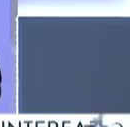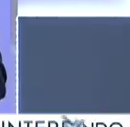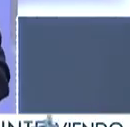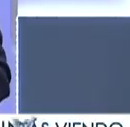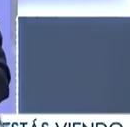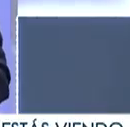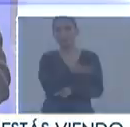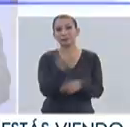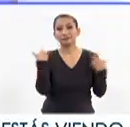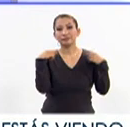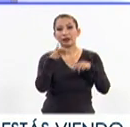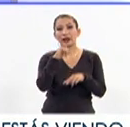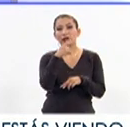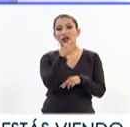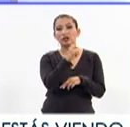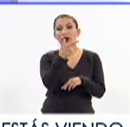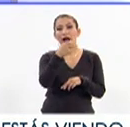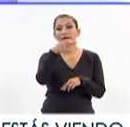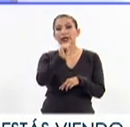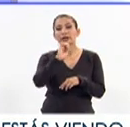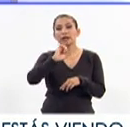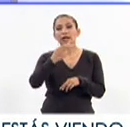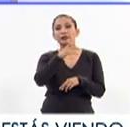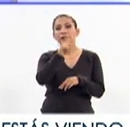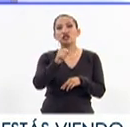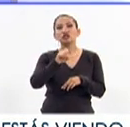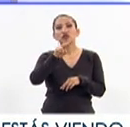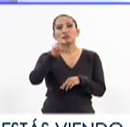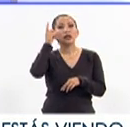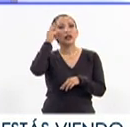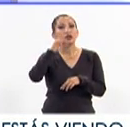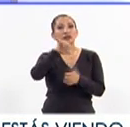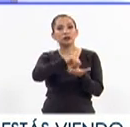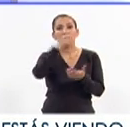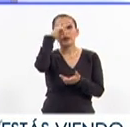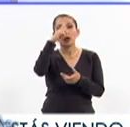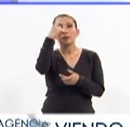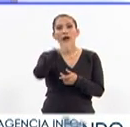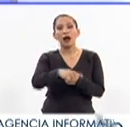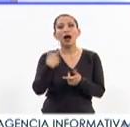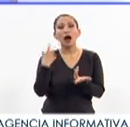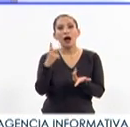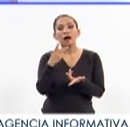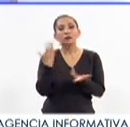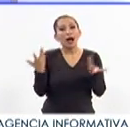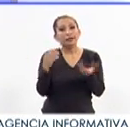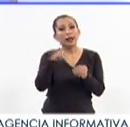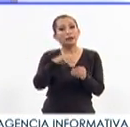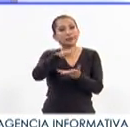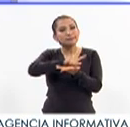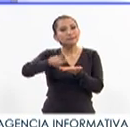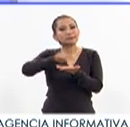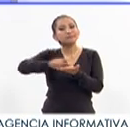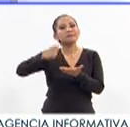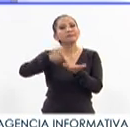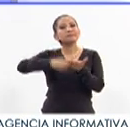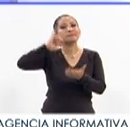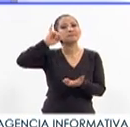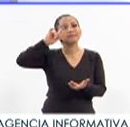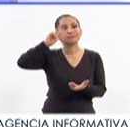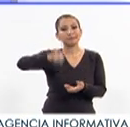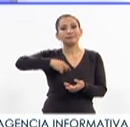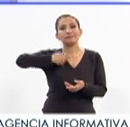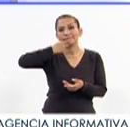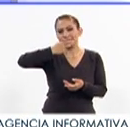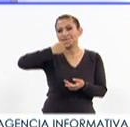Seguimos platicando con el maestro Ignacio García Sánchez. Él es subdirector del Centro Mexicano para la Producción Más Limpia del Instituto Politécnico